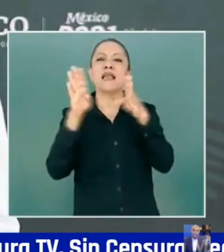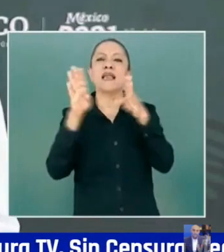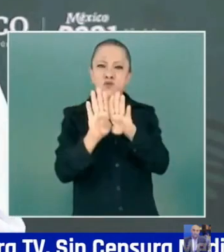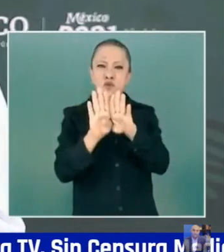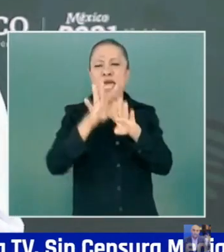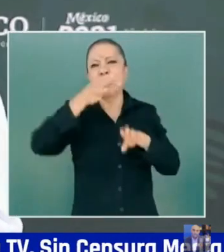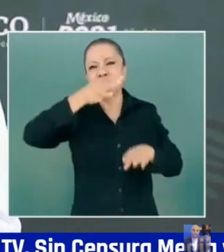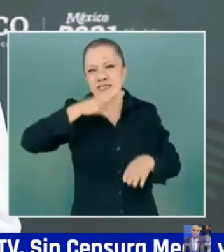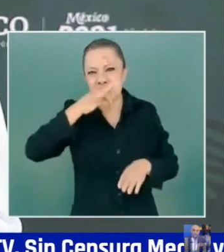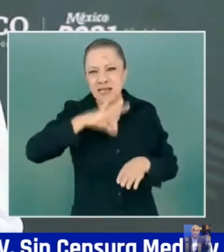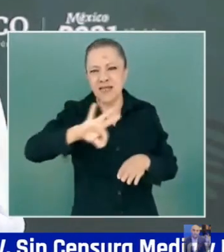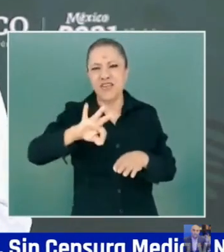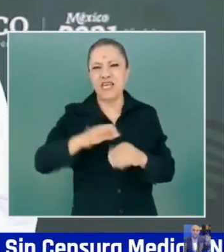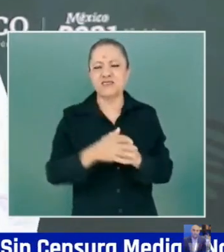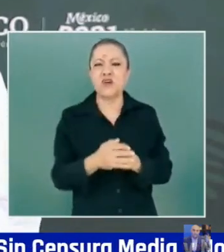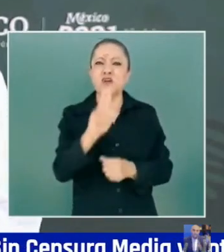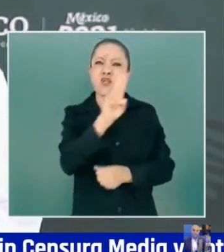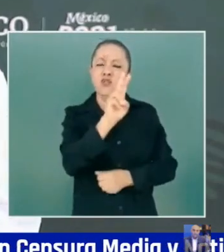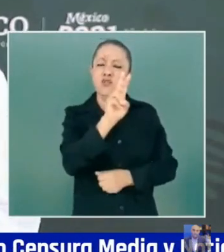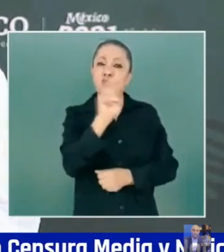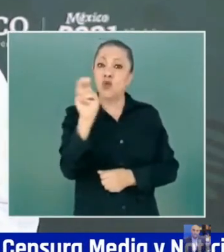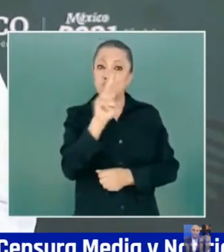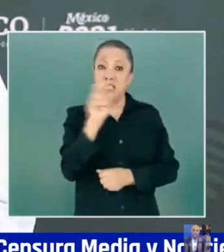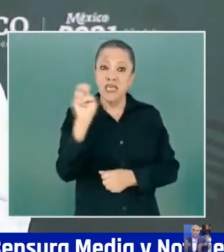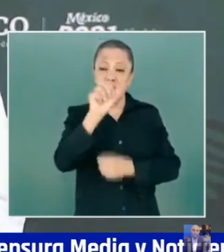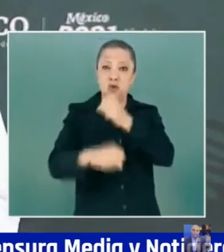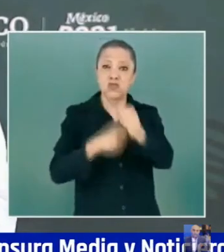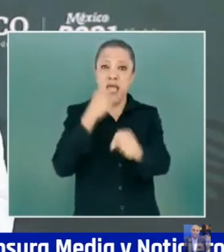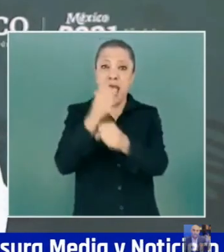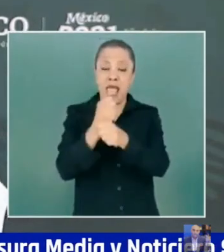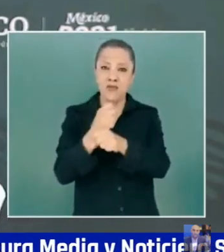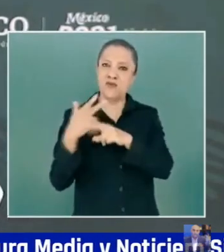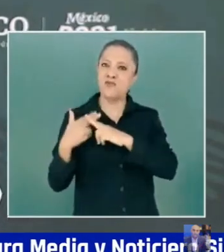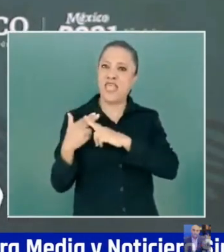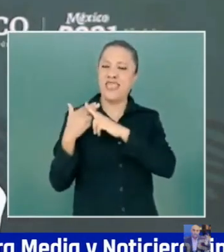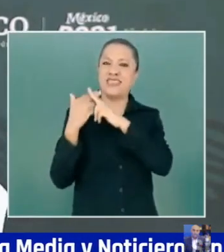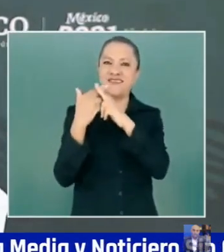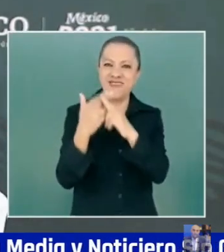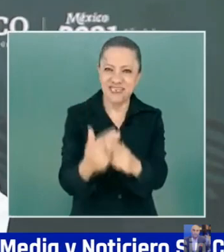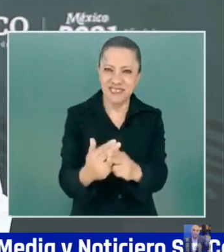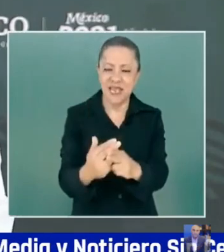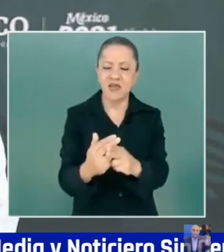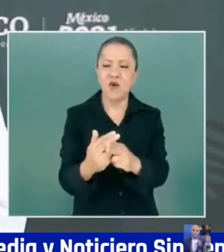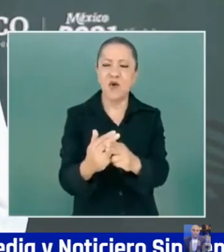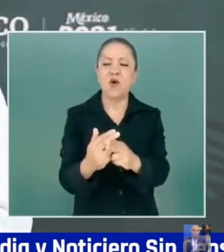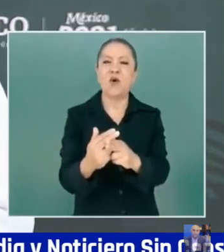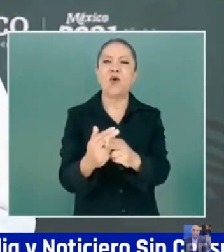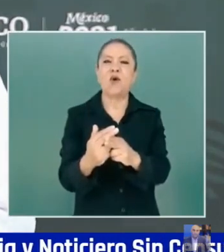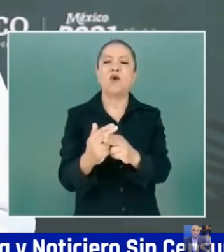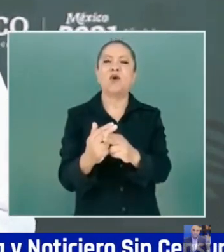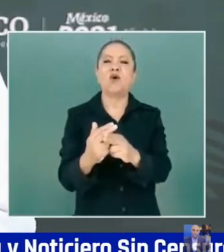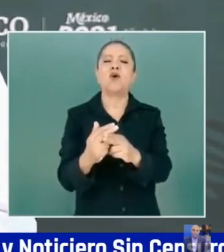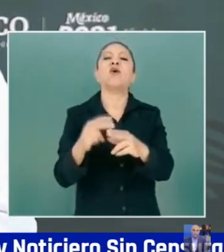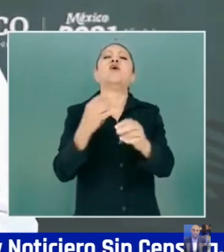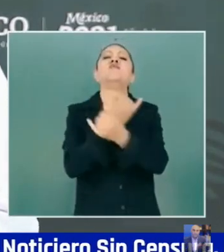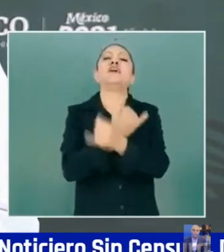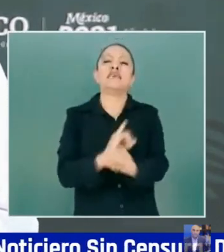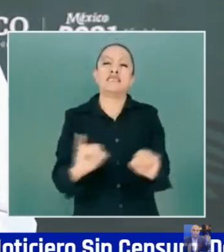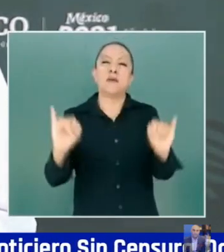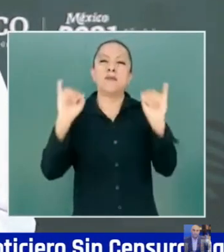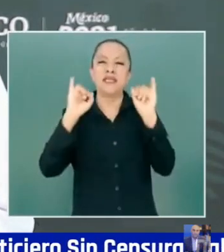celebraciones de los 200 años aniversario de la independencia de los Estados